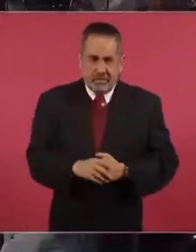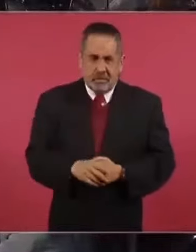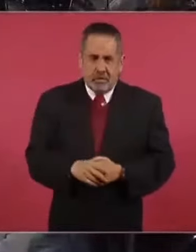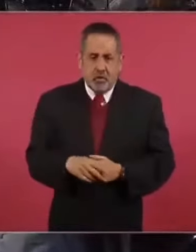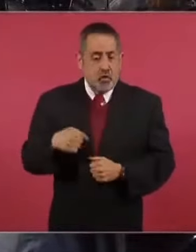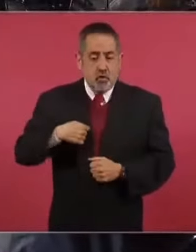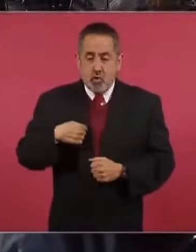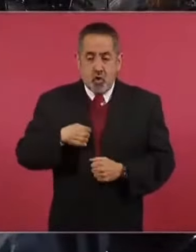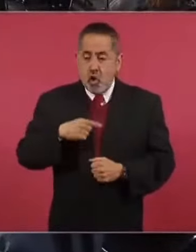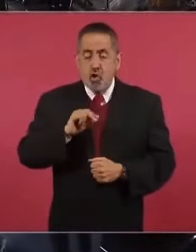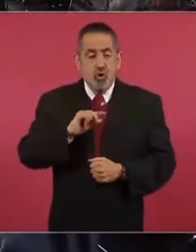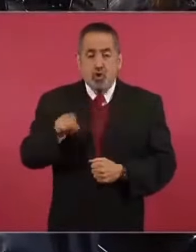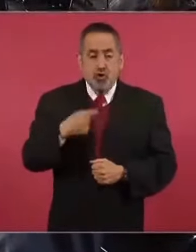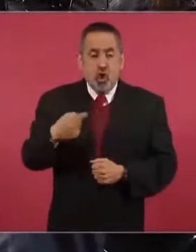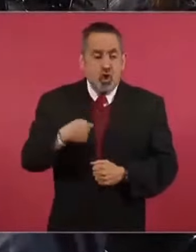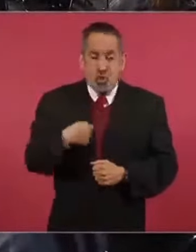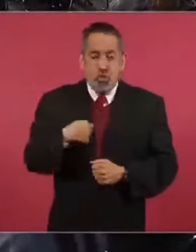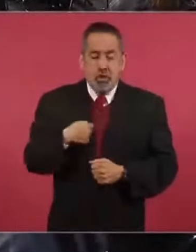ni soy